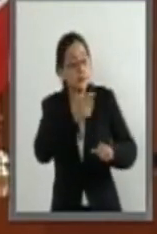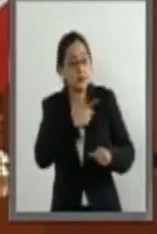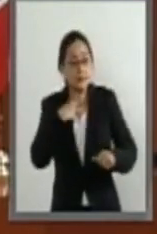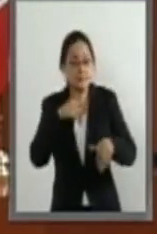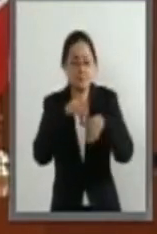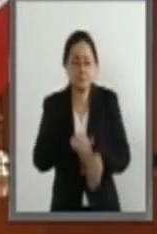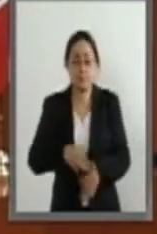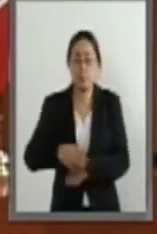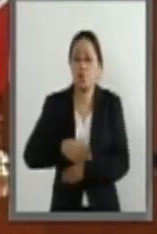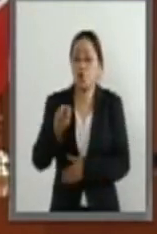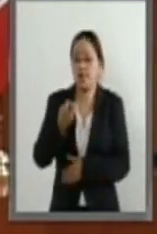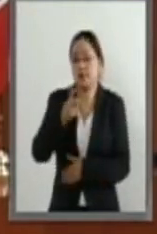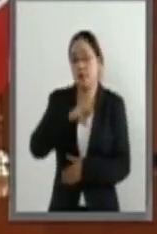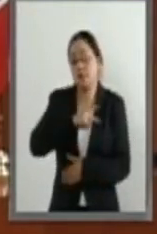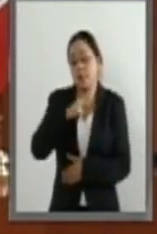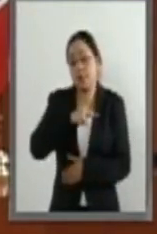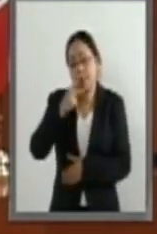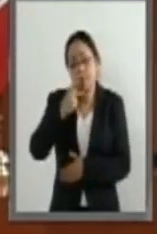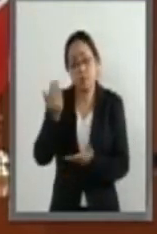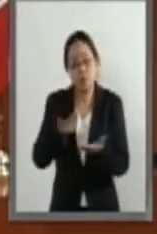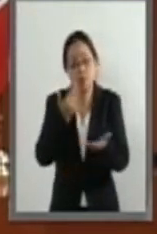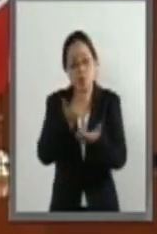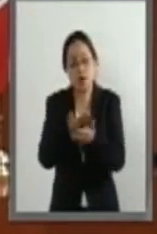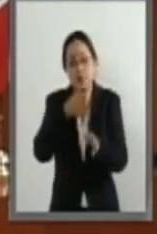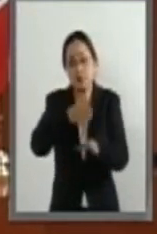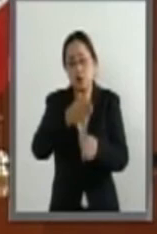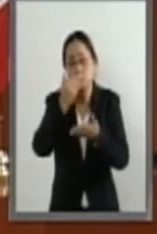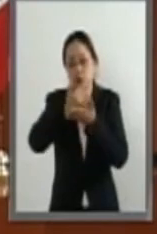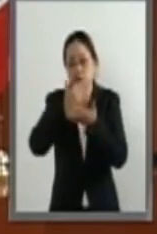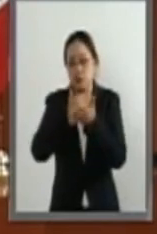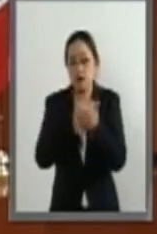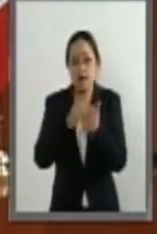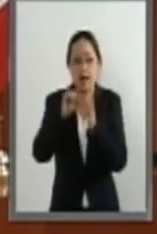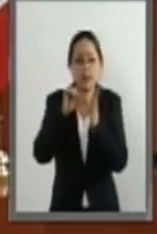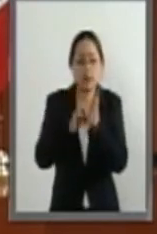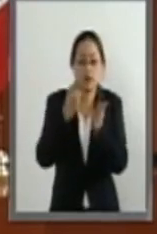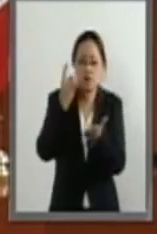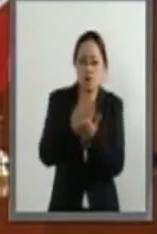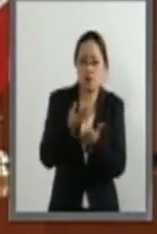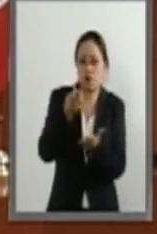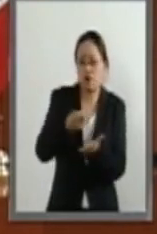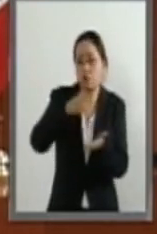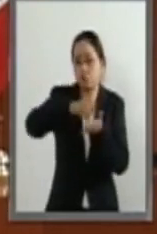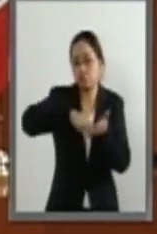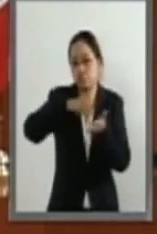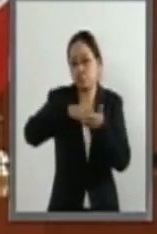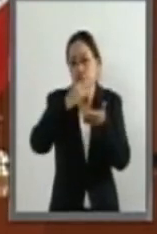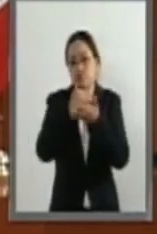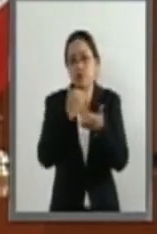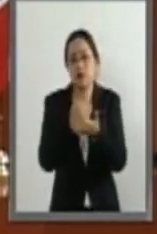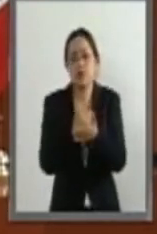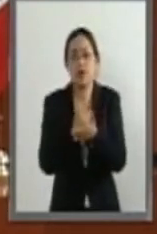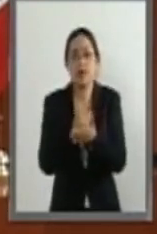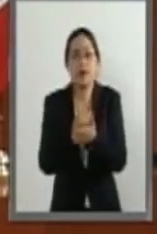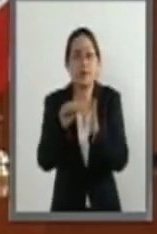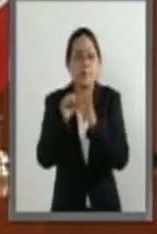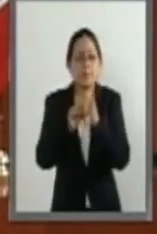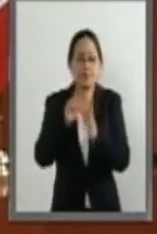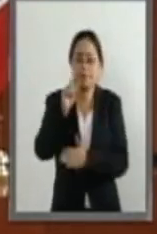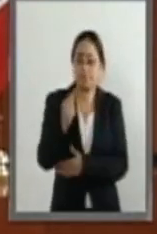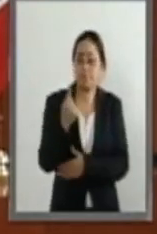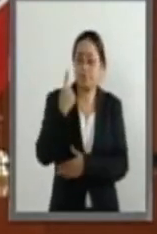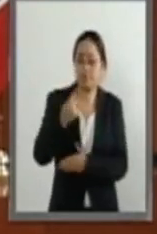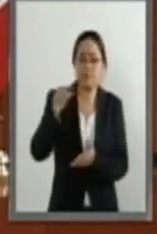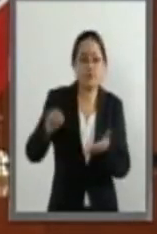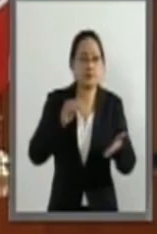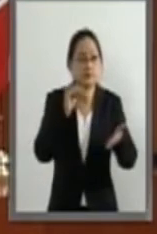eso propongo el proyecto de decreto. Al artículo único se reforma artículo 71 y se adiciona